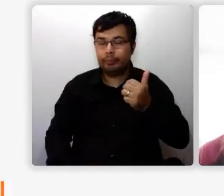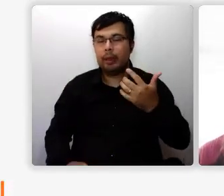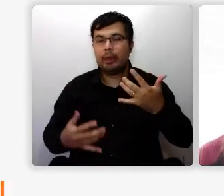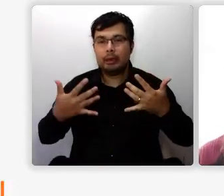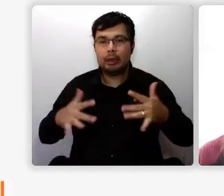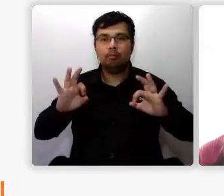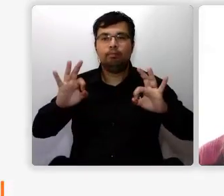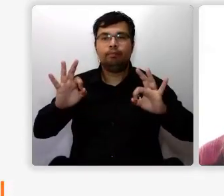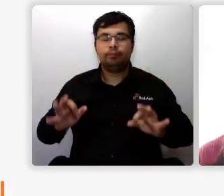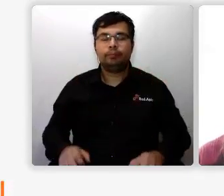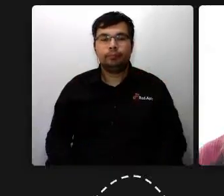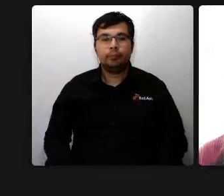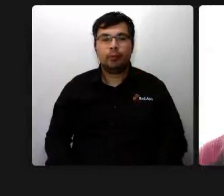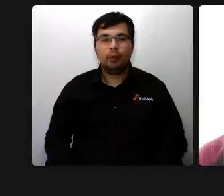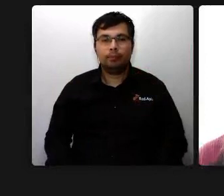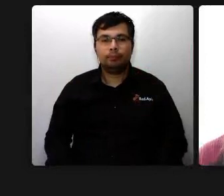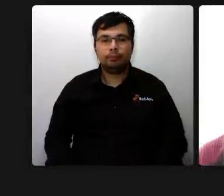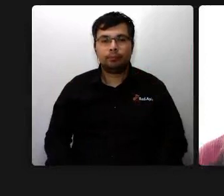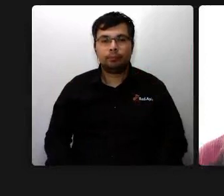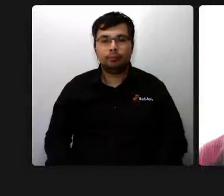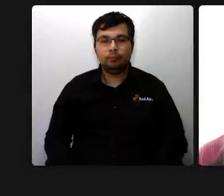Entonces,